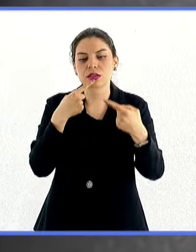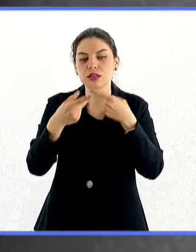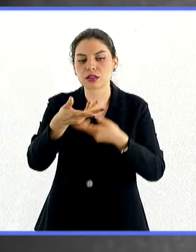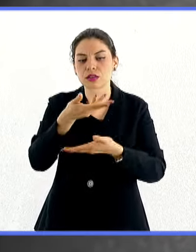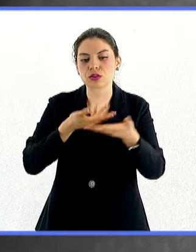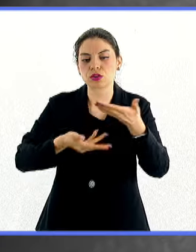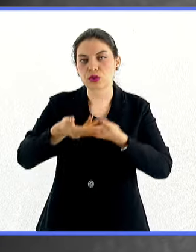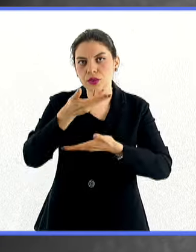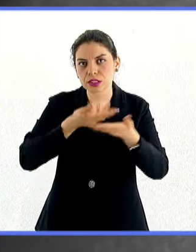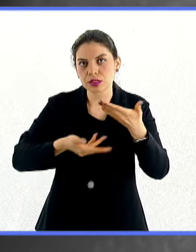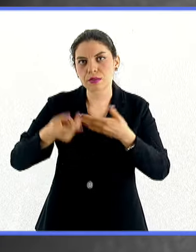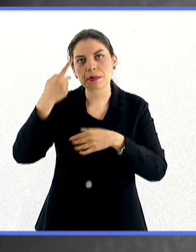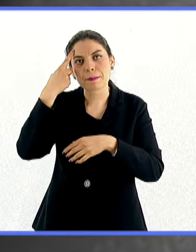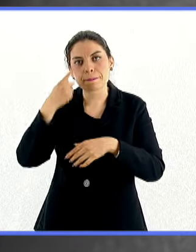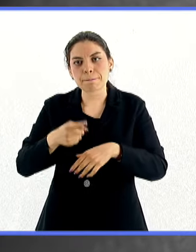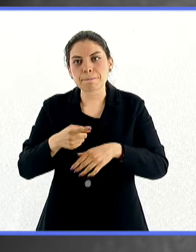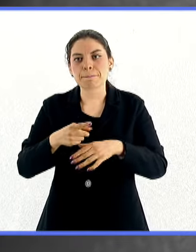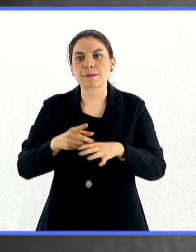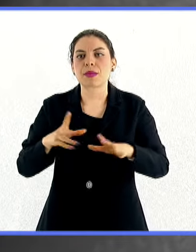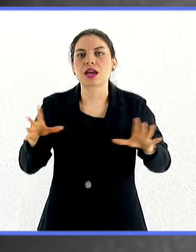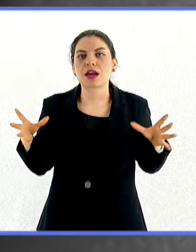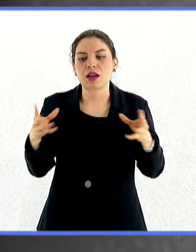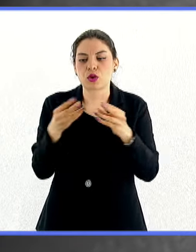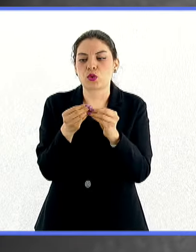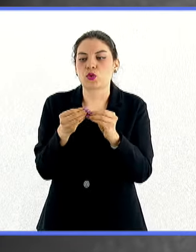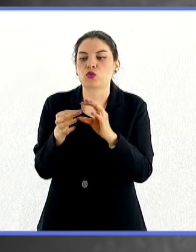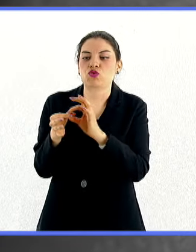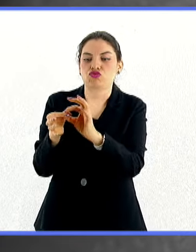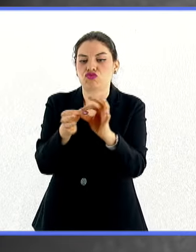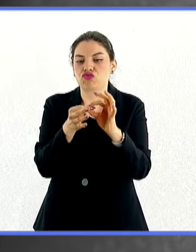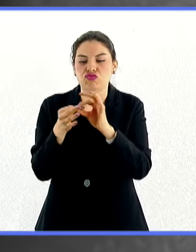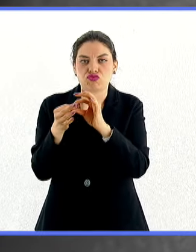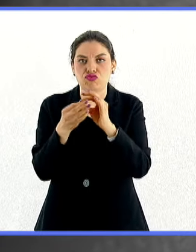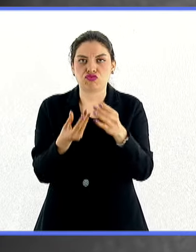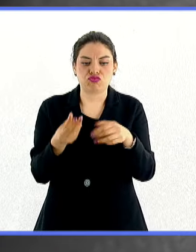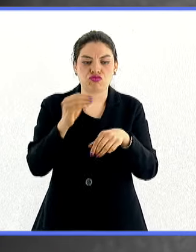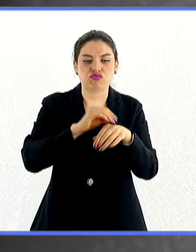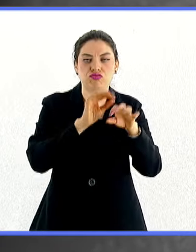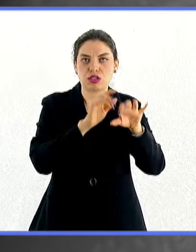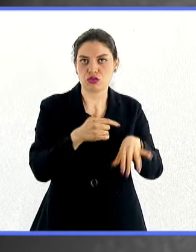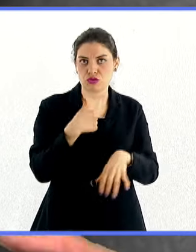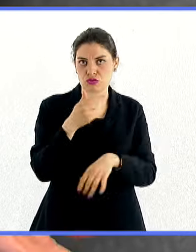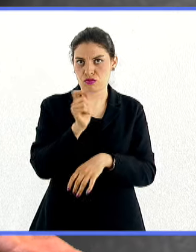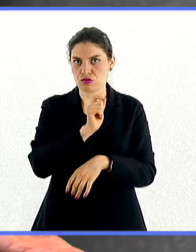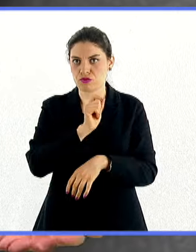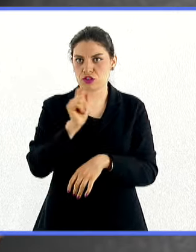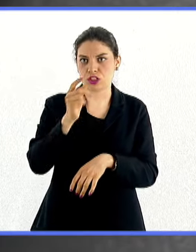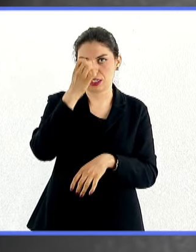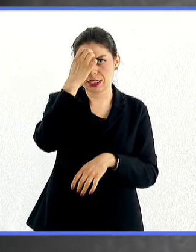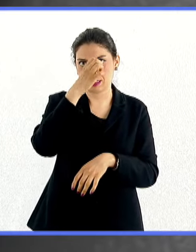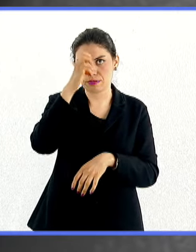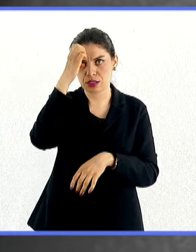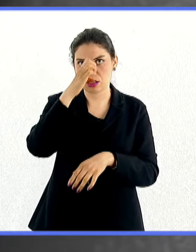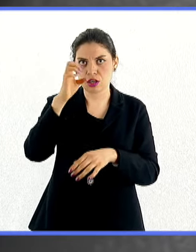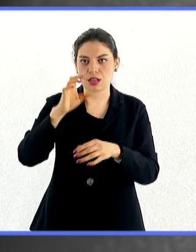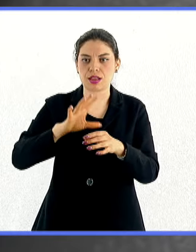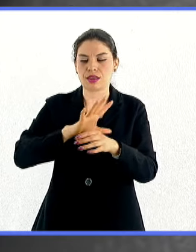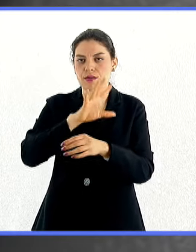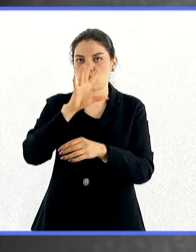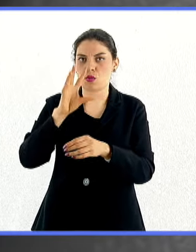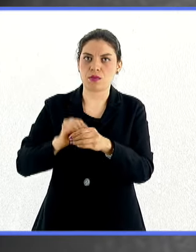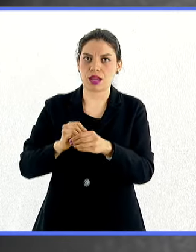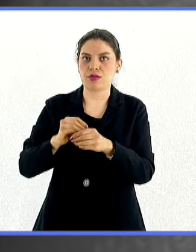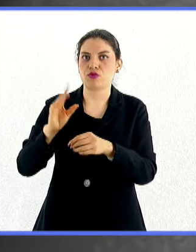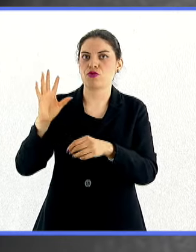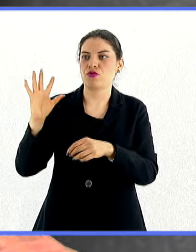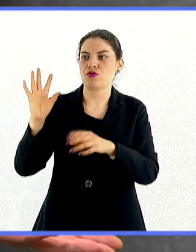para que otras voces hablen y coordinar un poco lo que ahí se está diciendo. Entonces, sin ser yo un especialista en todo este mundo de lo digital